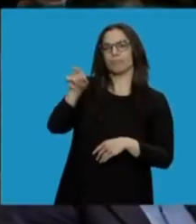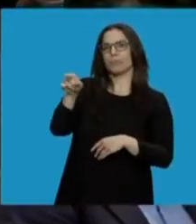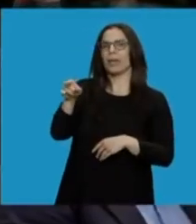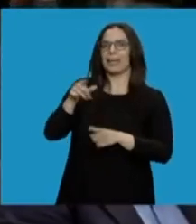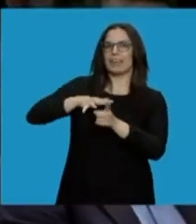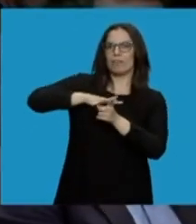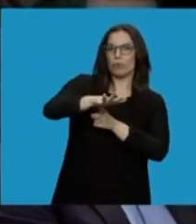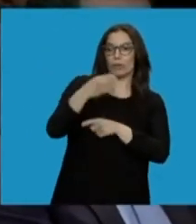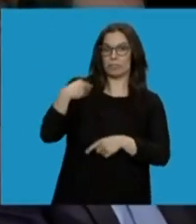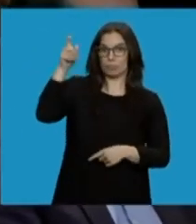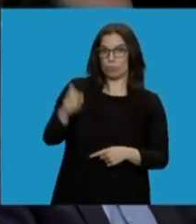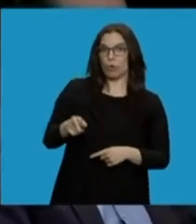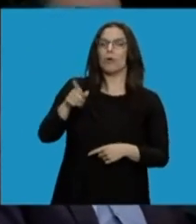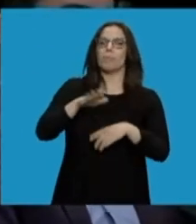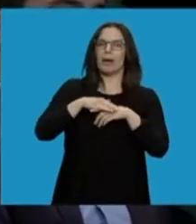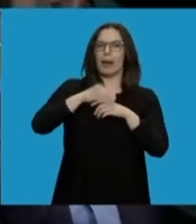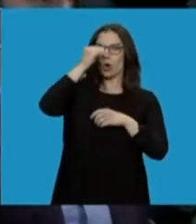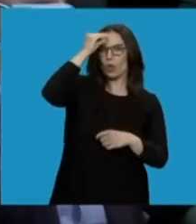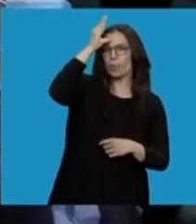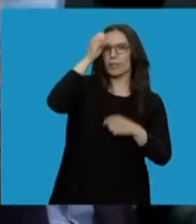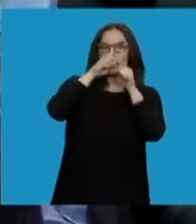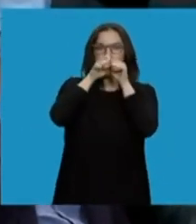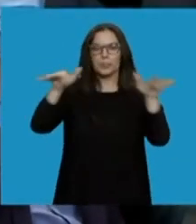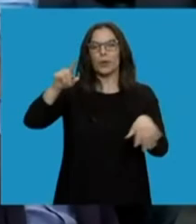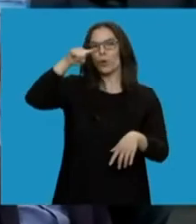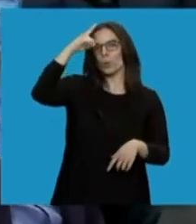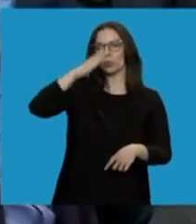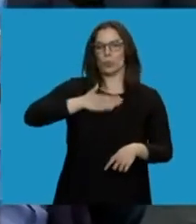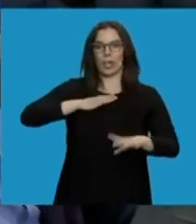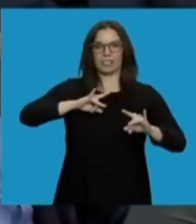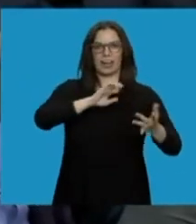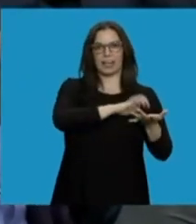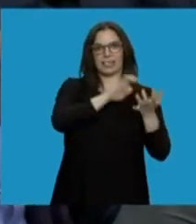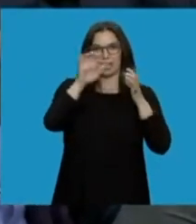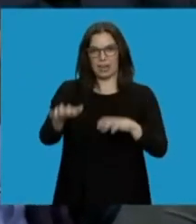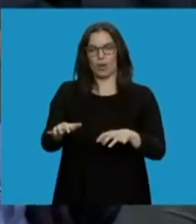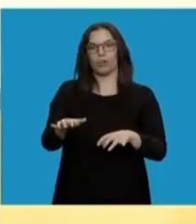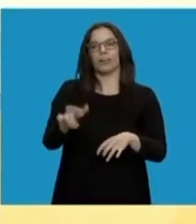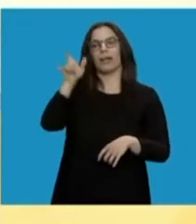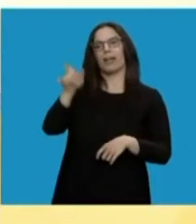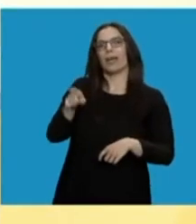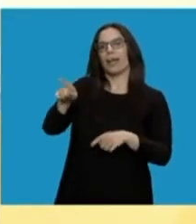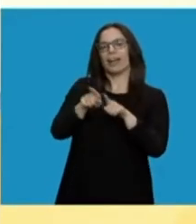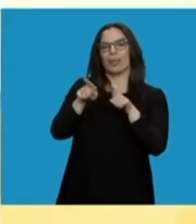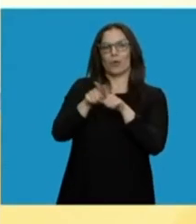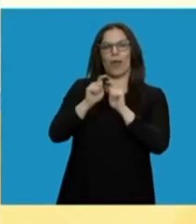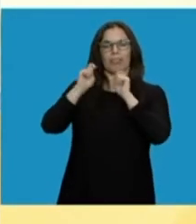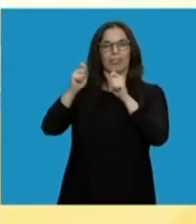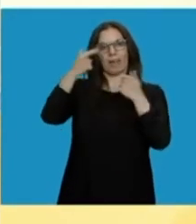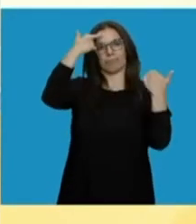de Pablos al conocimiento y difusión de la cultura castellana y leonesa, como caballero del turismo de Castilla y